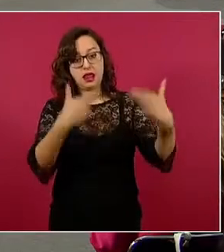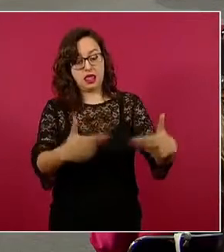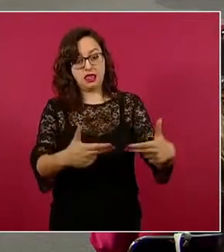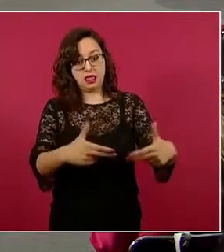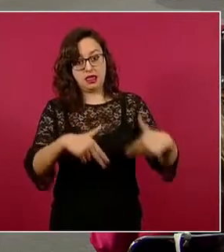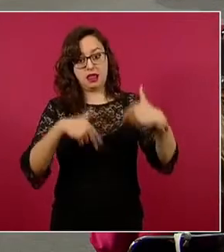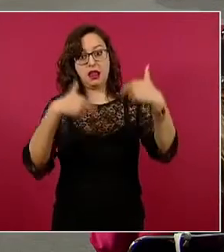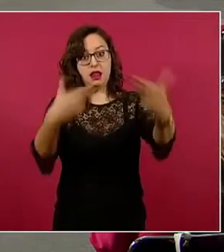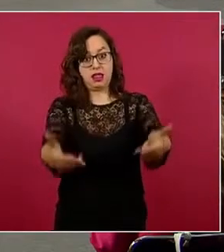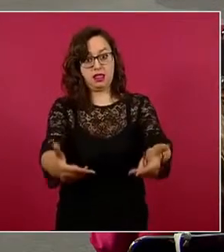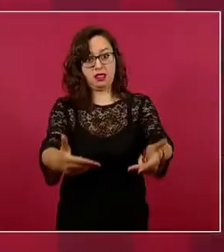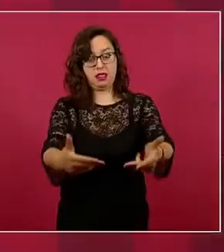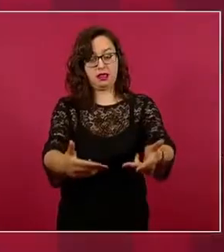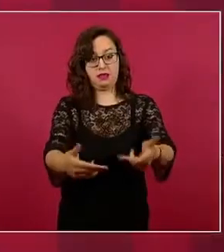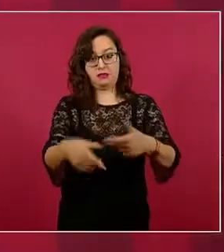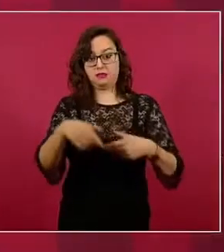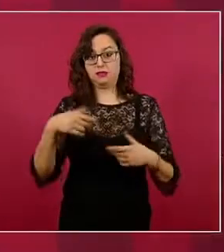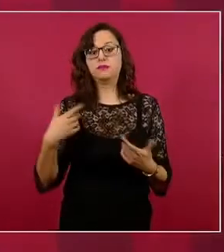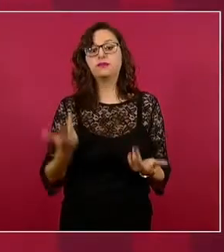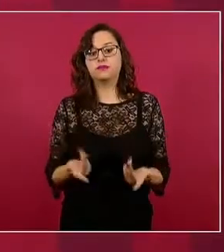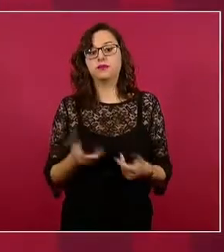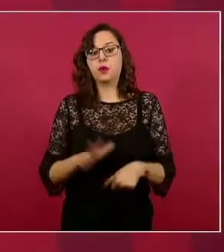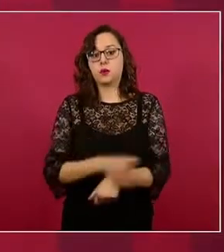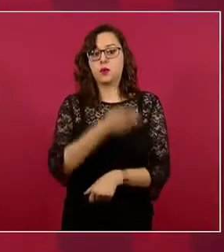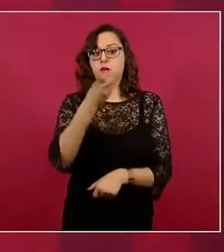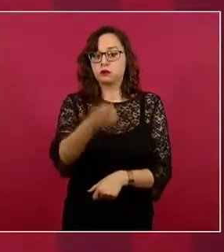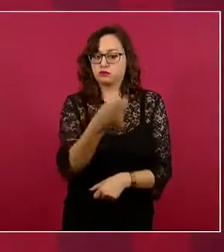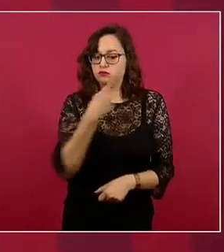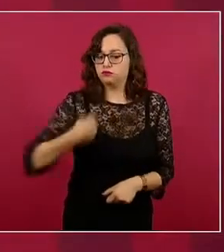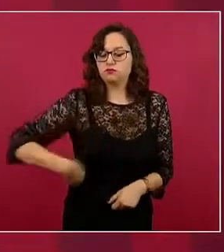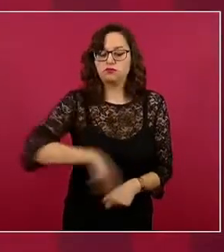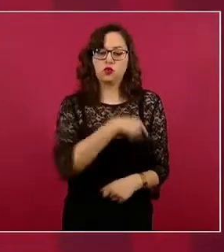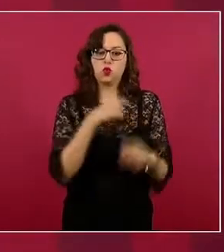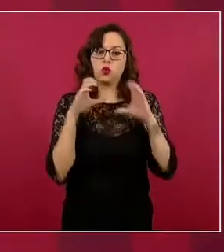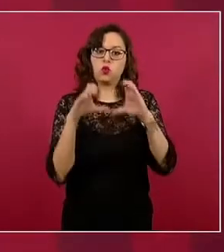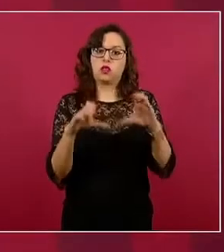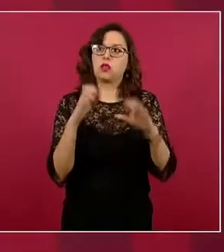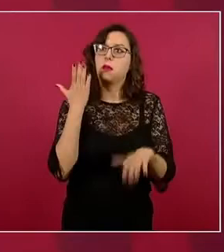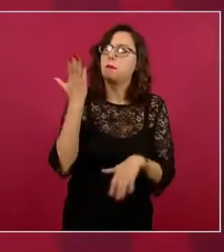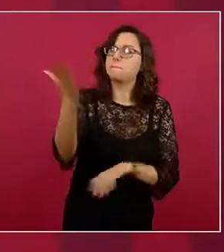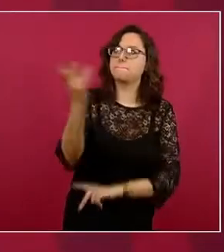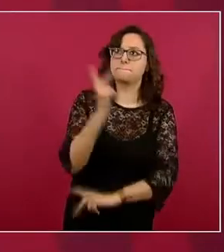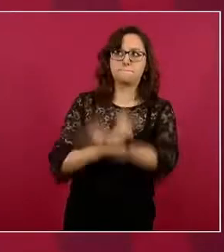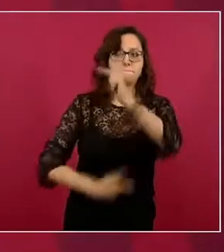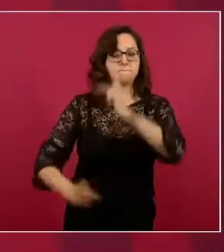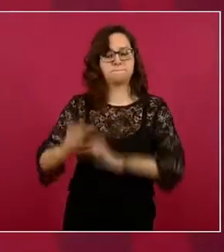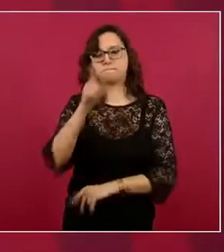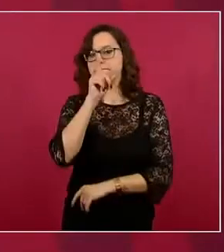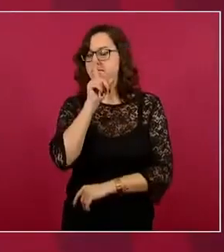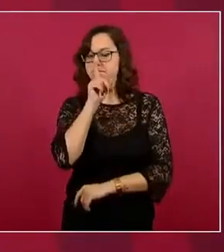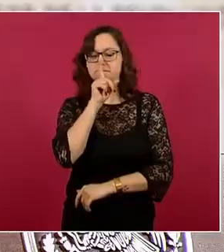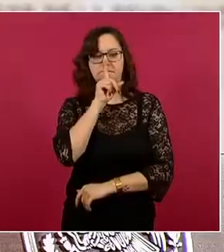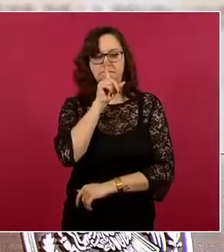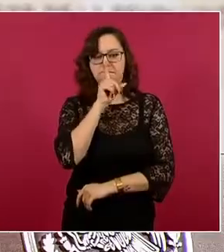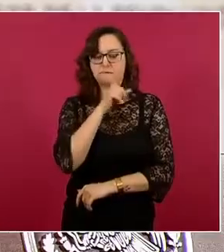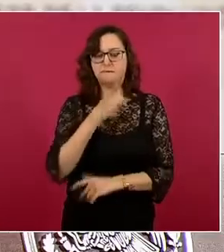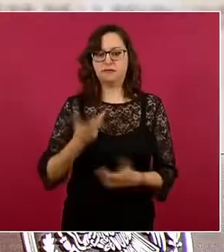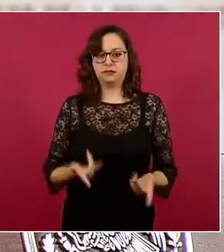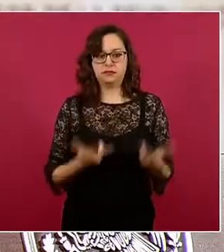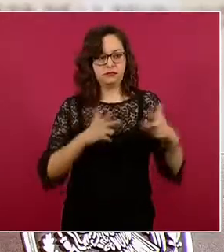Entonces, por eso tenemos que ser muy responsables para no heredar deudas.